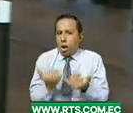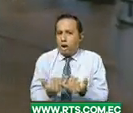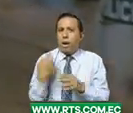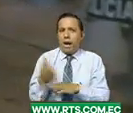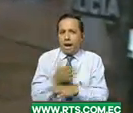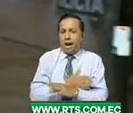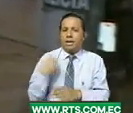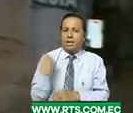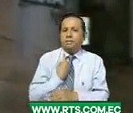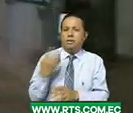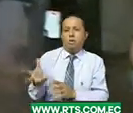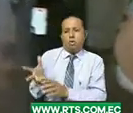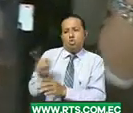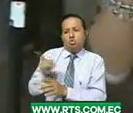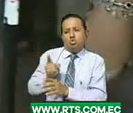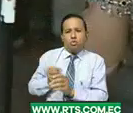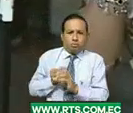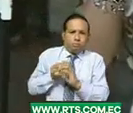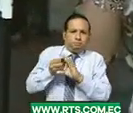un informe al respecto.